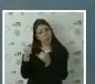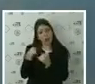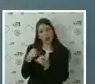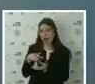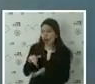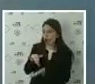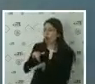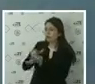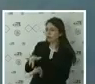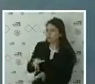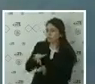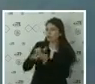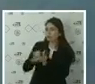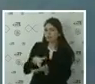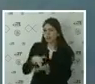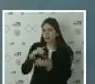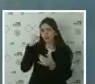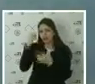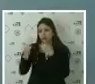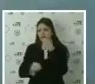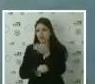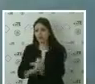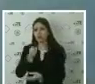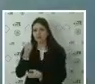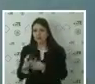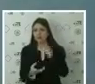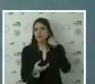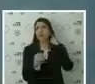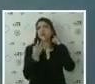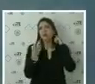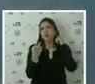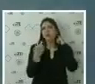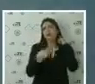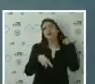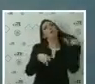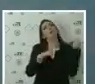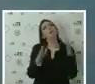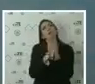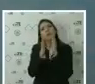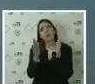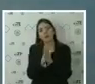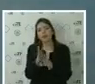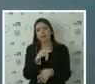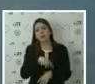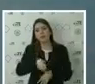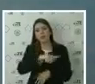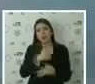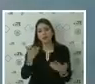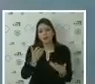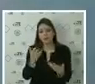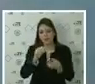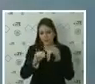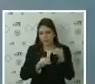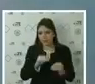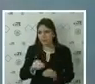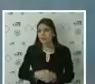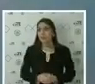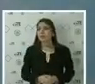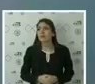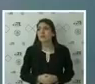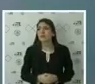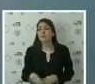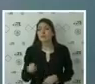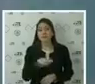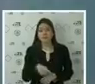aportar ideas y participar en este tipo de ejercicios. En el ámbito democrático